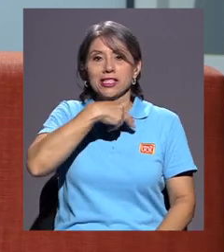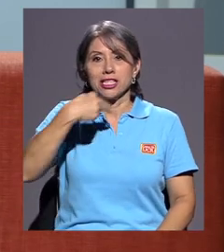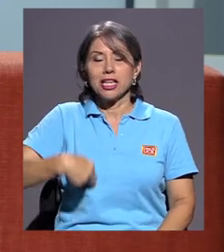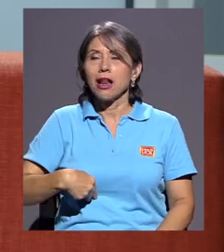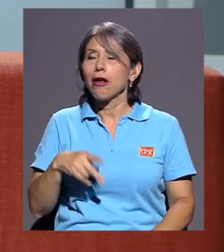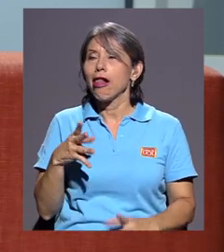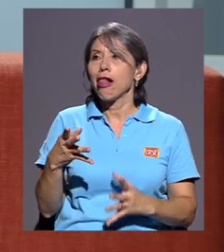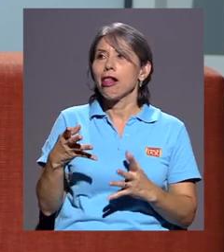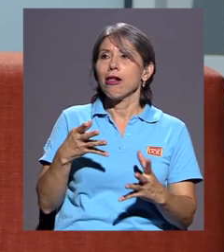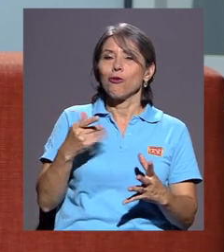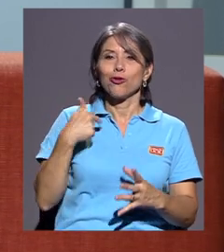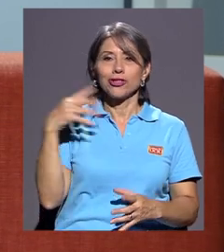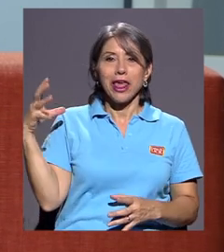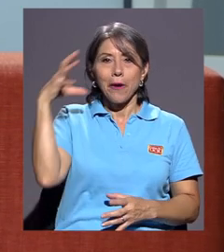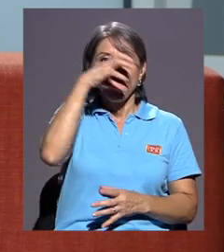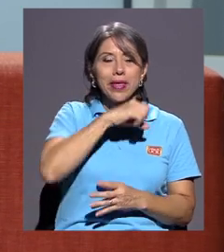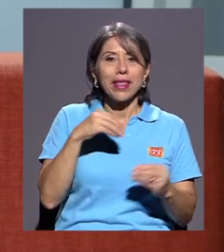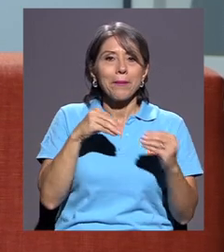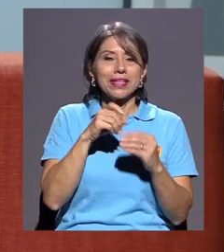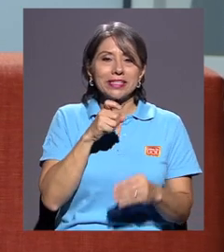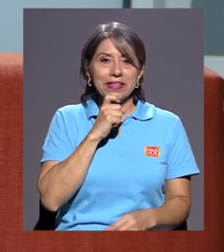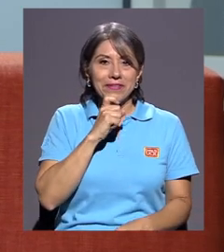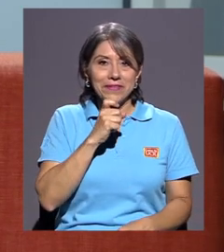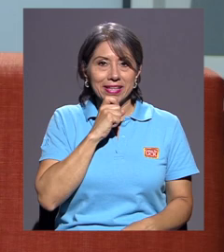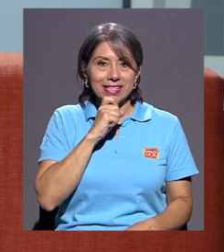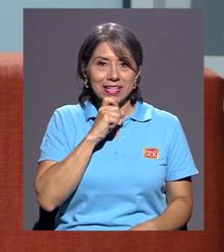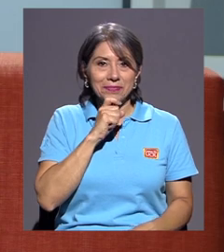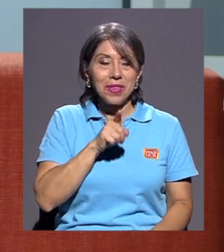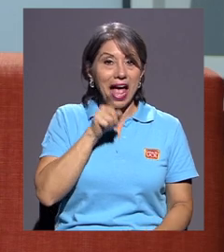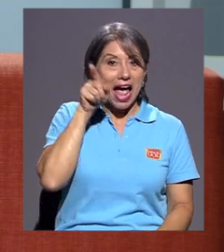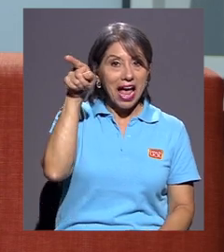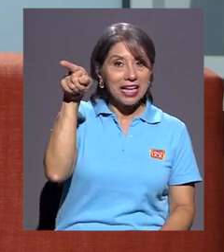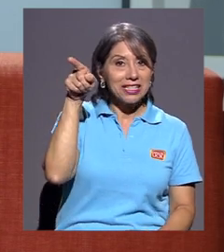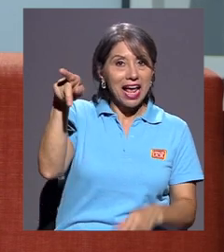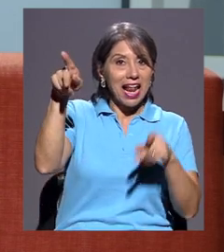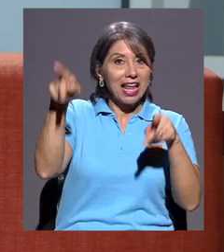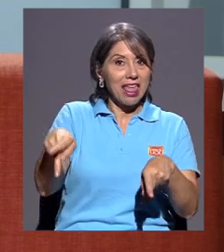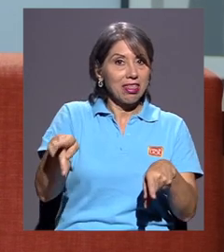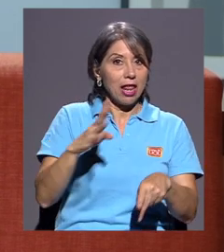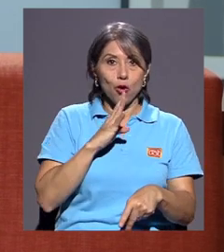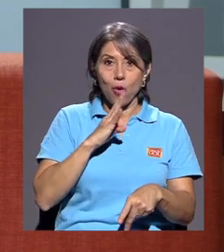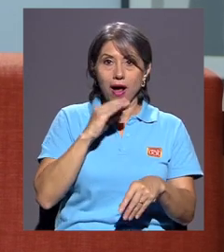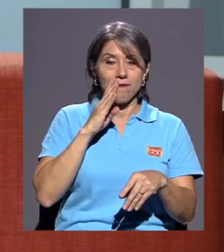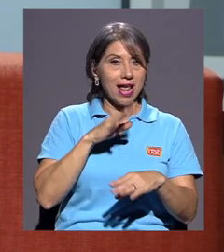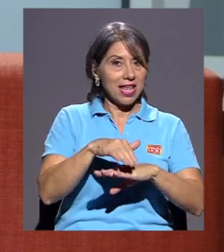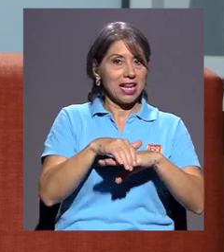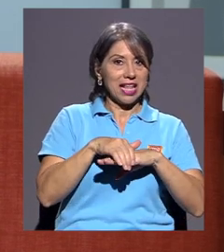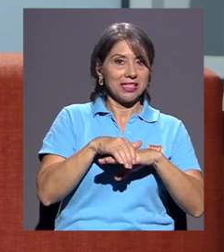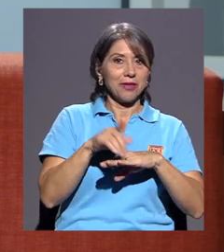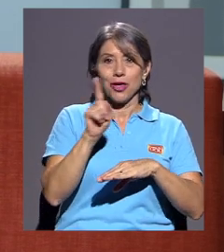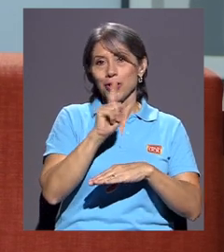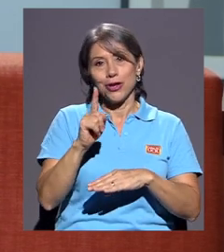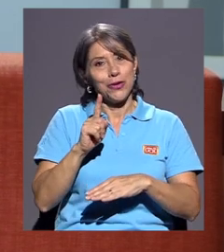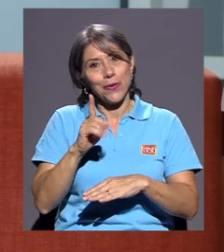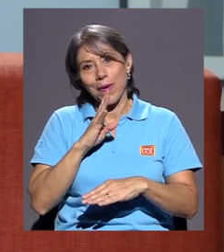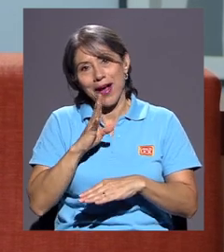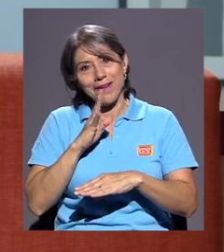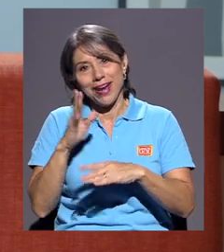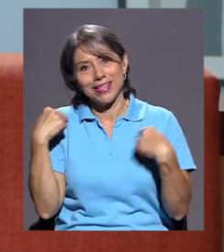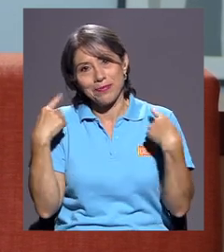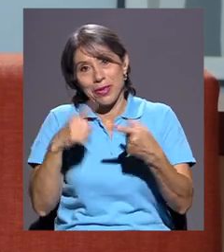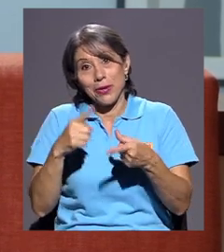cuenta que es mucho más difícil. Entonces, allá pues la gente no habla inglés y no habla español, por